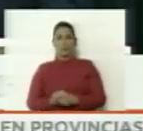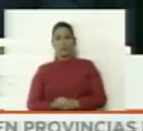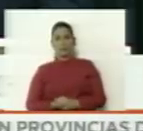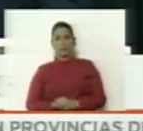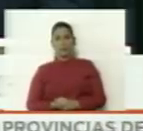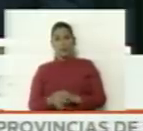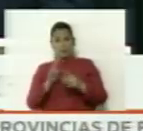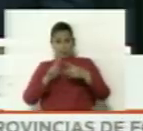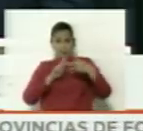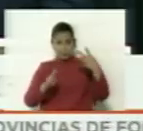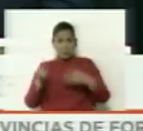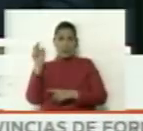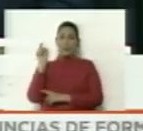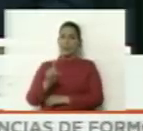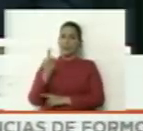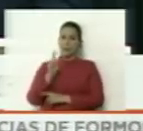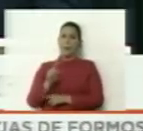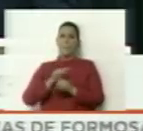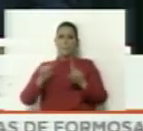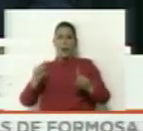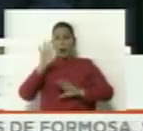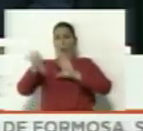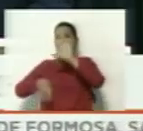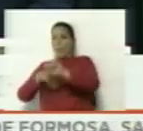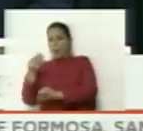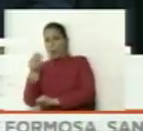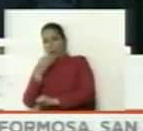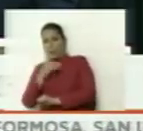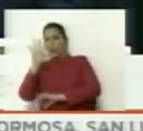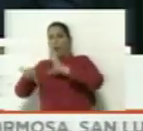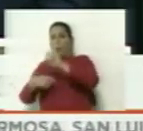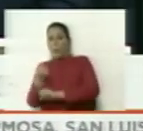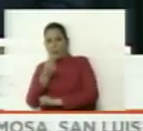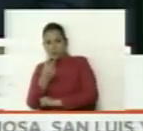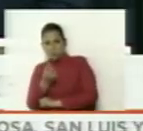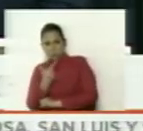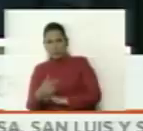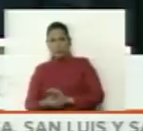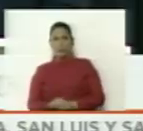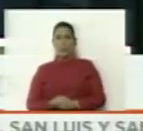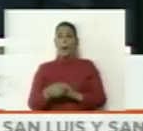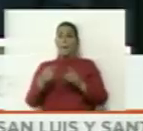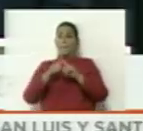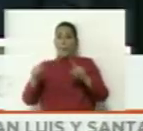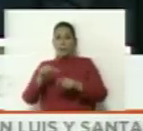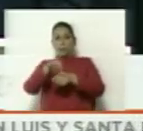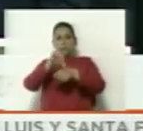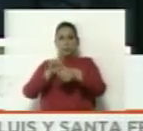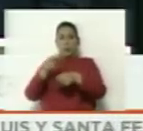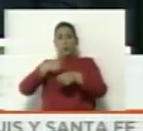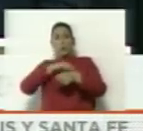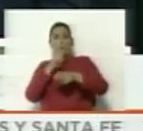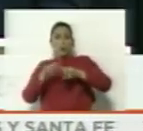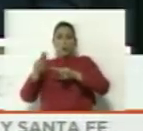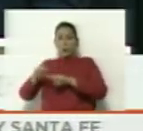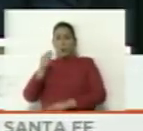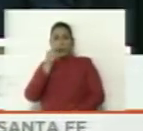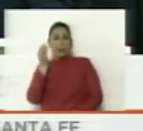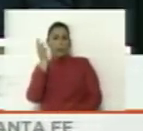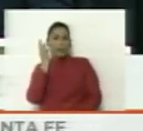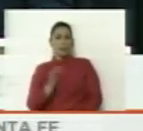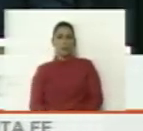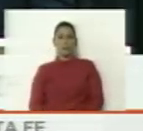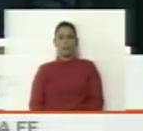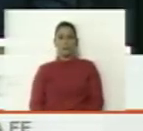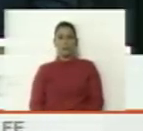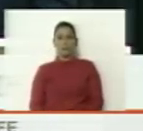los recursos que necesitamos para comprar alimentos, para comprar medicamentos, para operar a nuestras niñas y a nuestros niños, para hacer los trasplantes de médula ósea